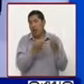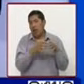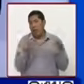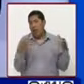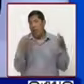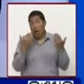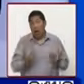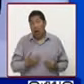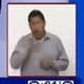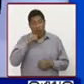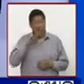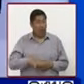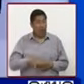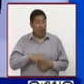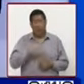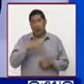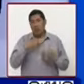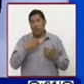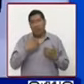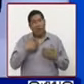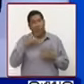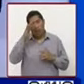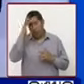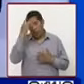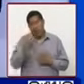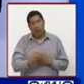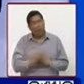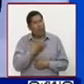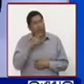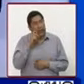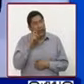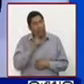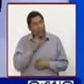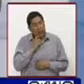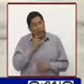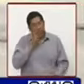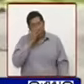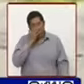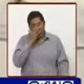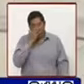La niña ahora tiene que luchar con una enfermedad de transmisión sexual.